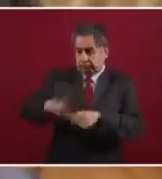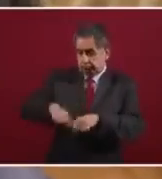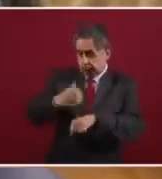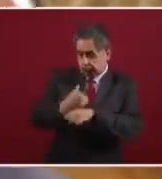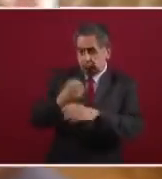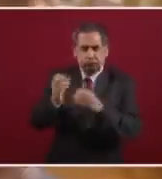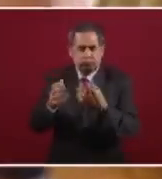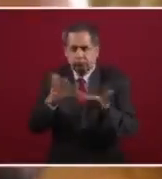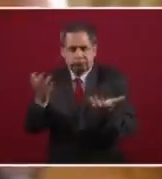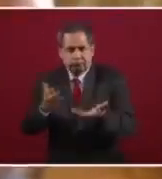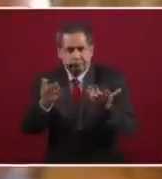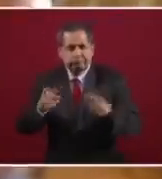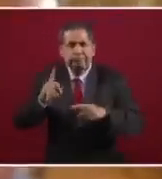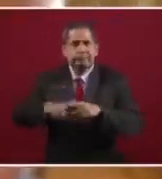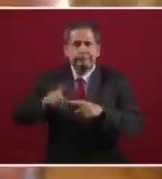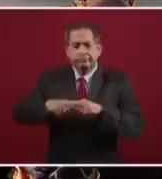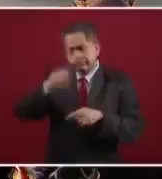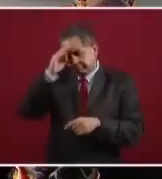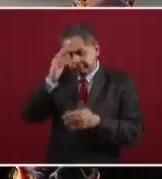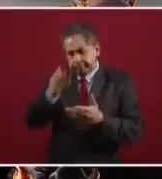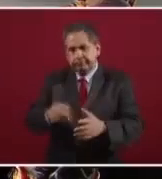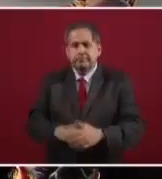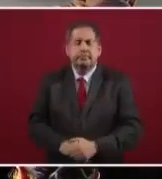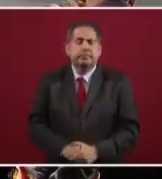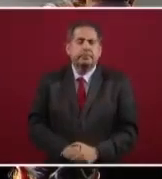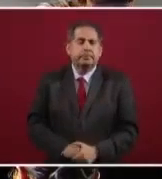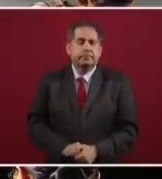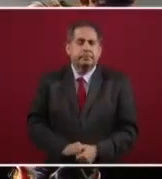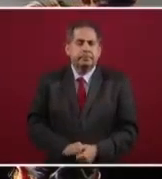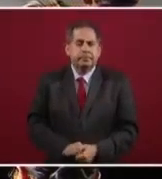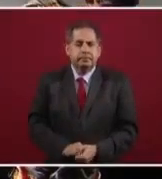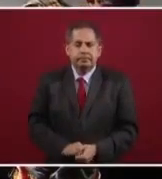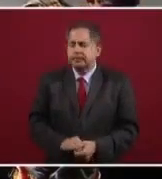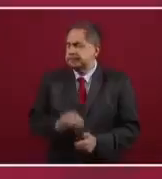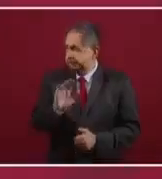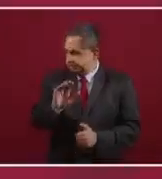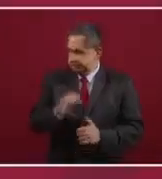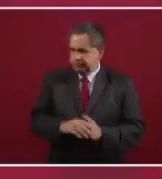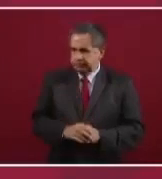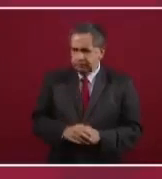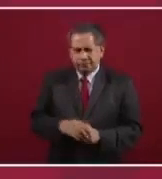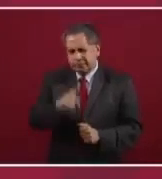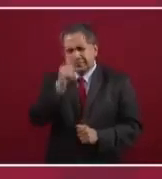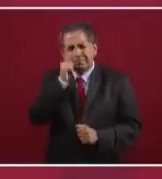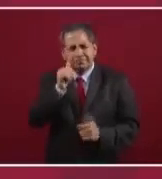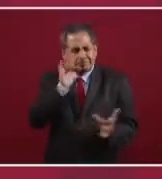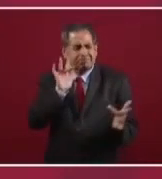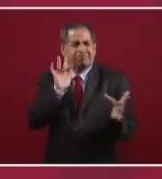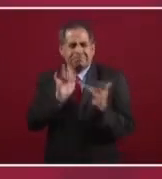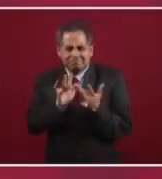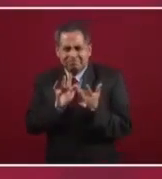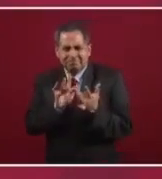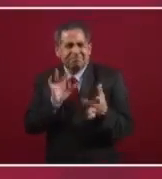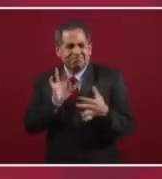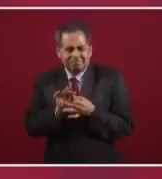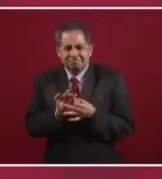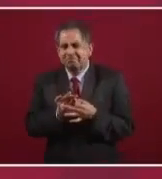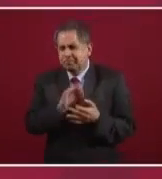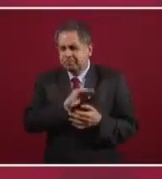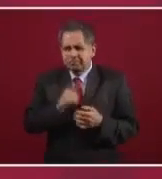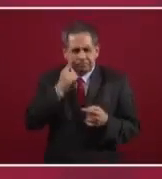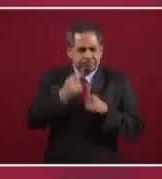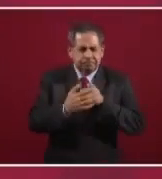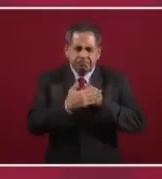Gobernación? ¿O en quién ha pensado? Mire, por lo general siempre estoy al